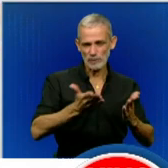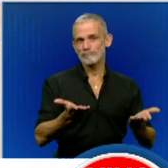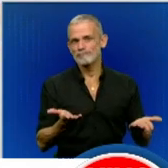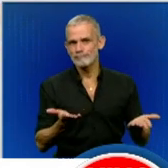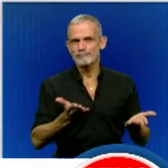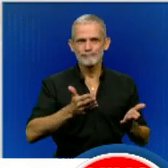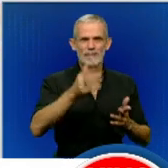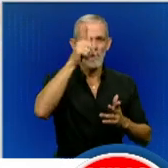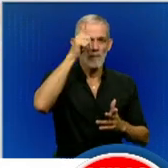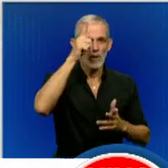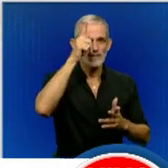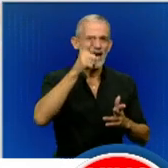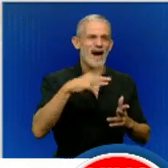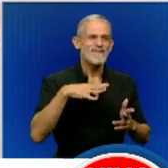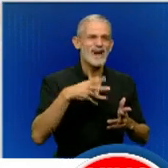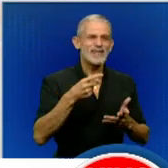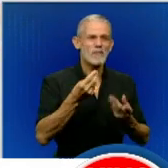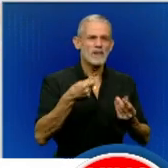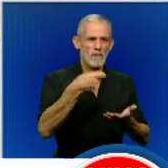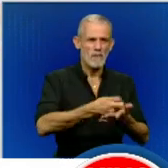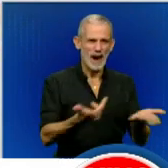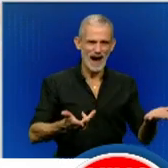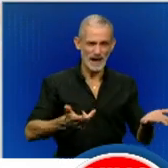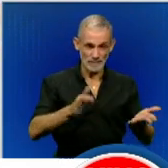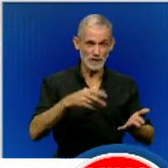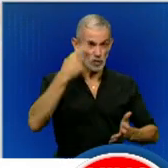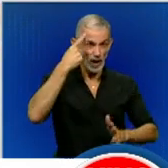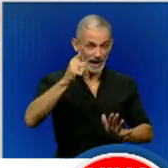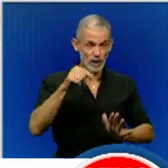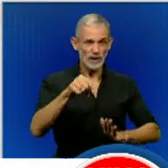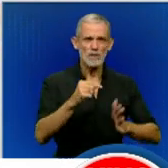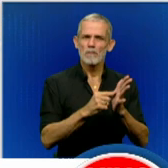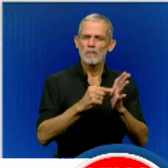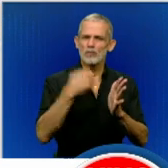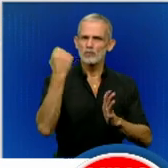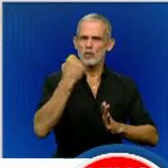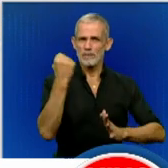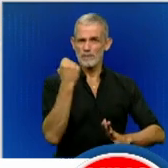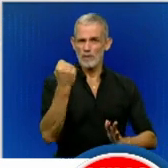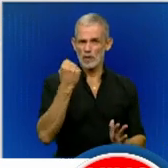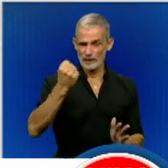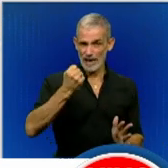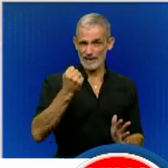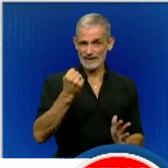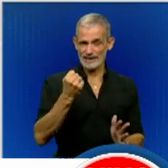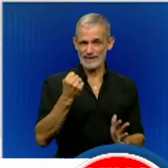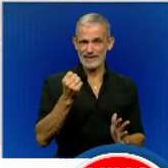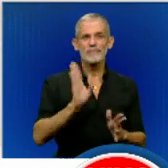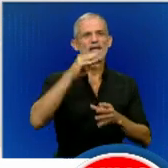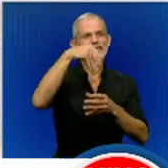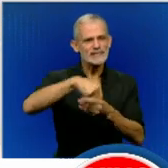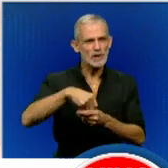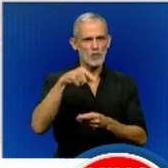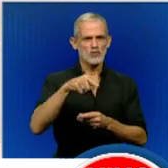el servicio queda de financiado esto creo que se nos presidente fue un punto muy importante que se incluyó